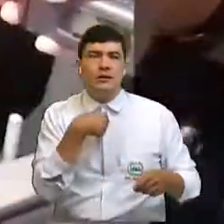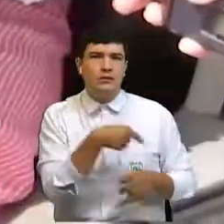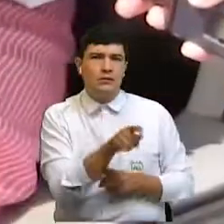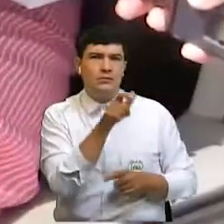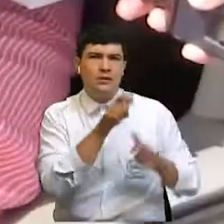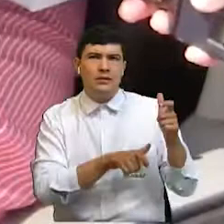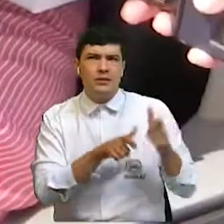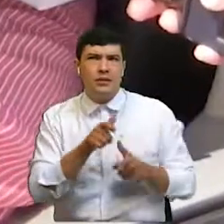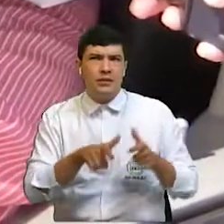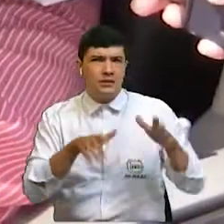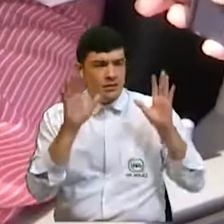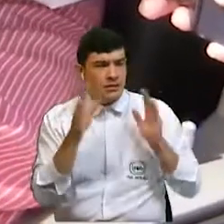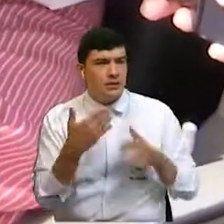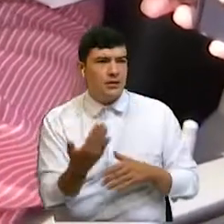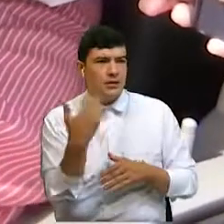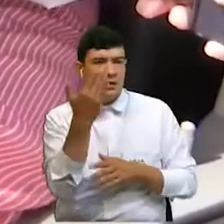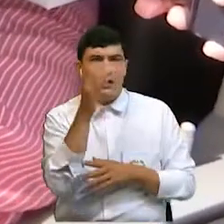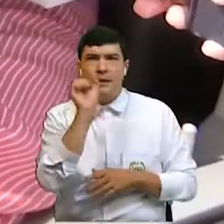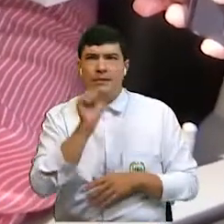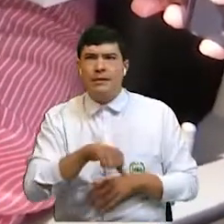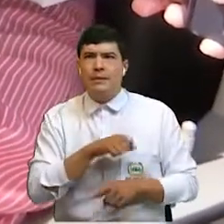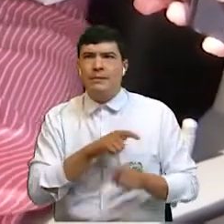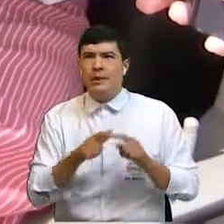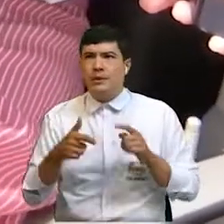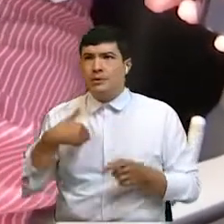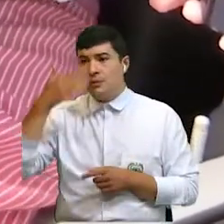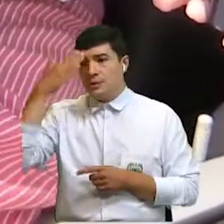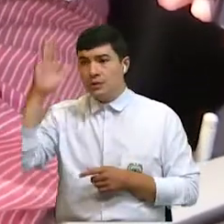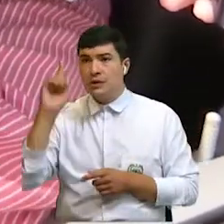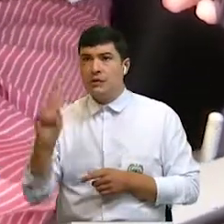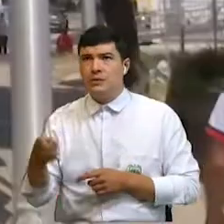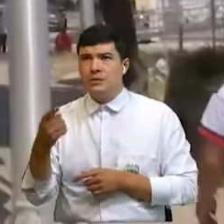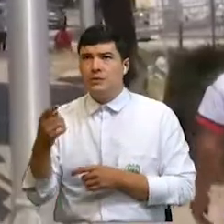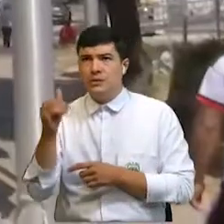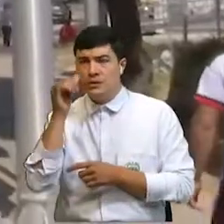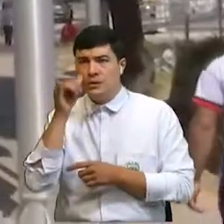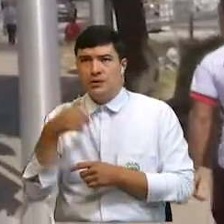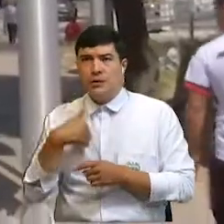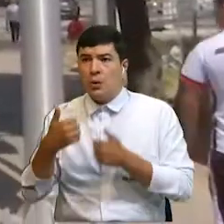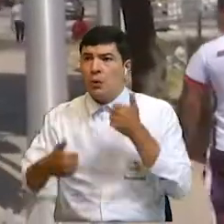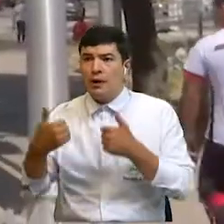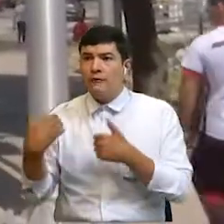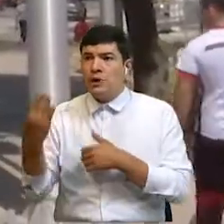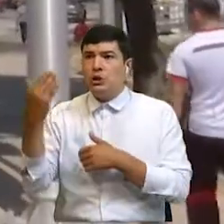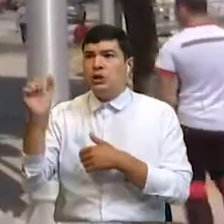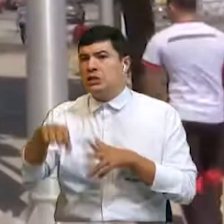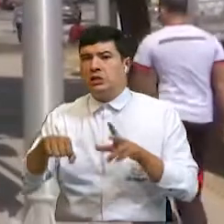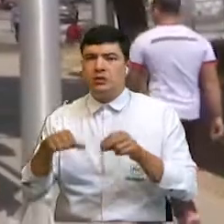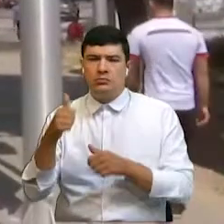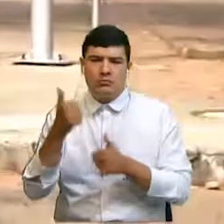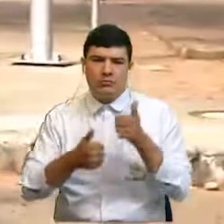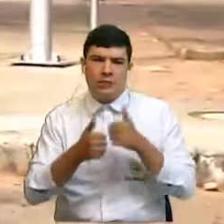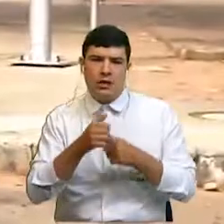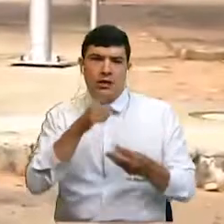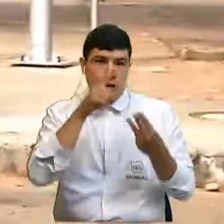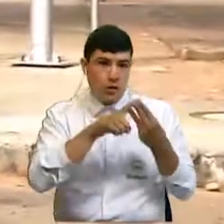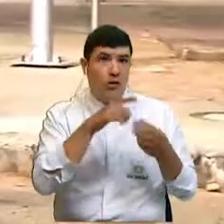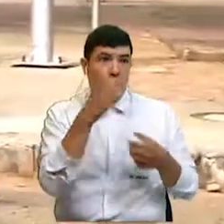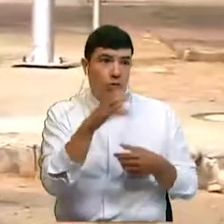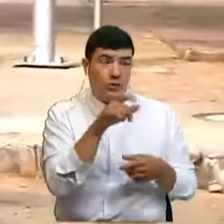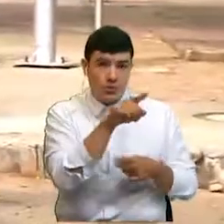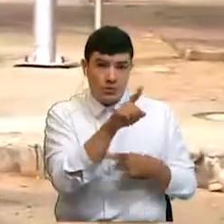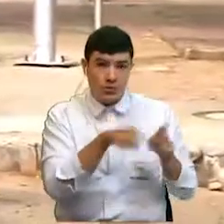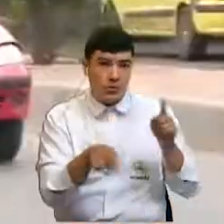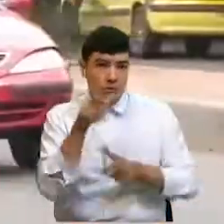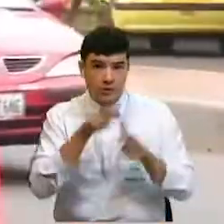señalizaran. Aunque están las cámaras instaladas, no sé hasta la fecha cuáles funcionan y cuáles no. El secretario de Tránsito ha señalado que Cúcuta tiene infractores de las